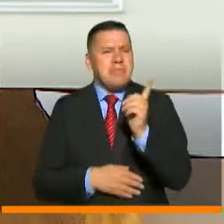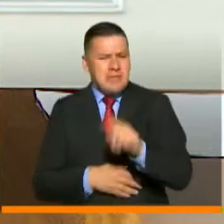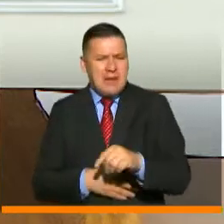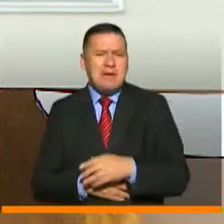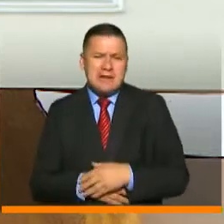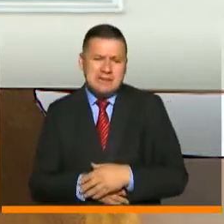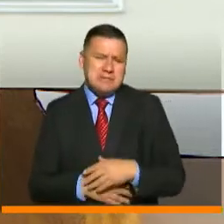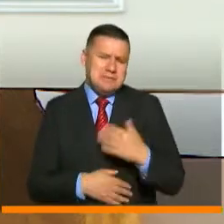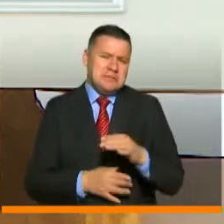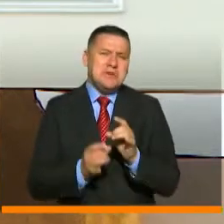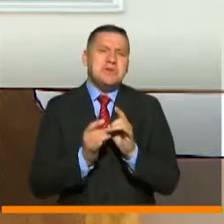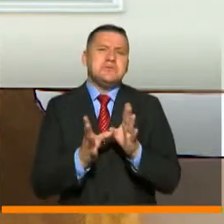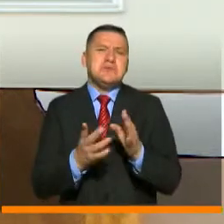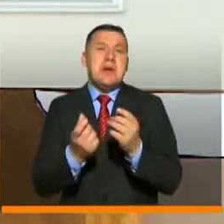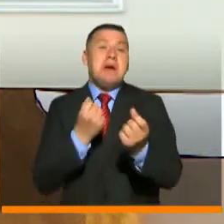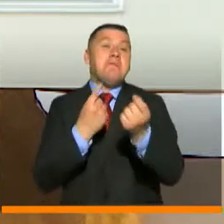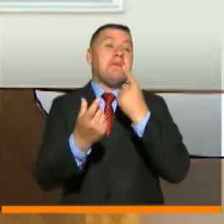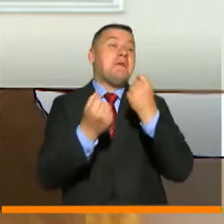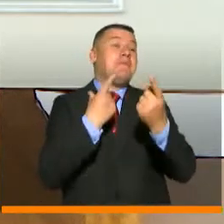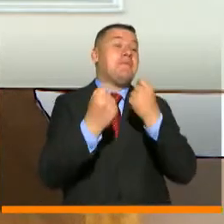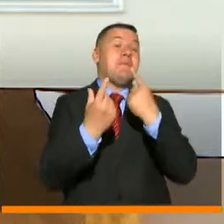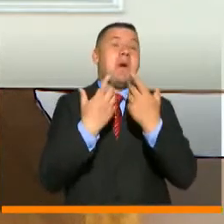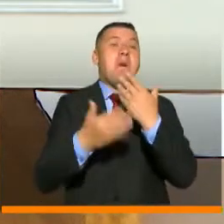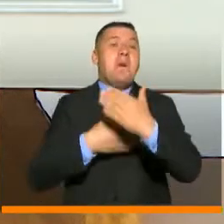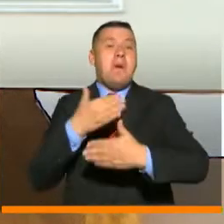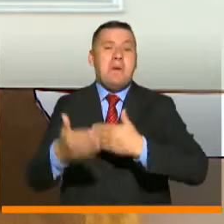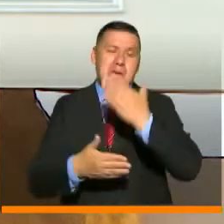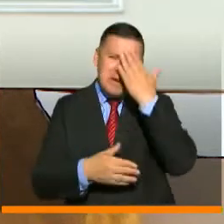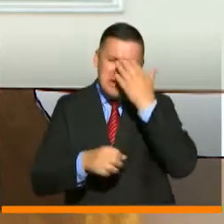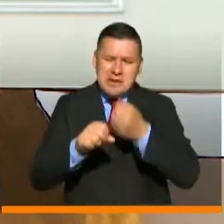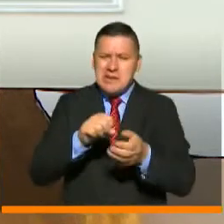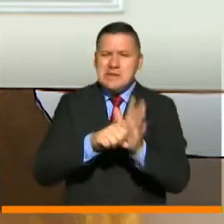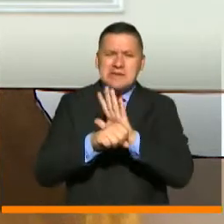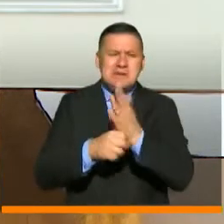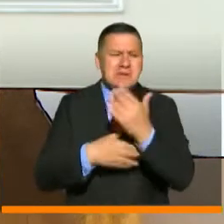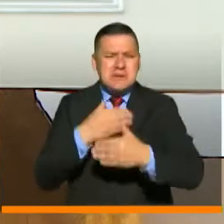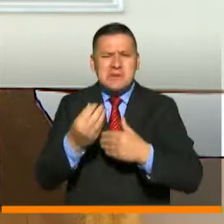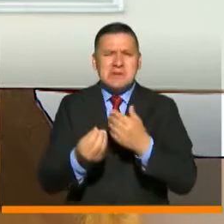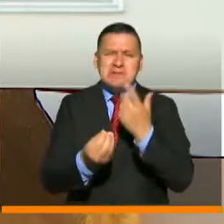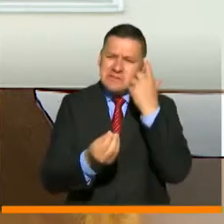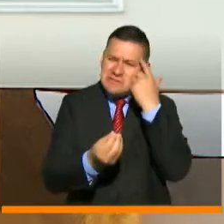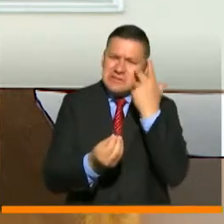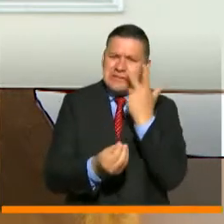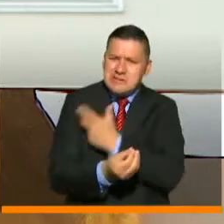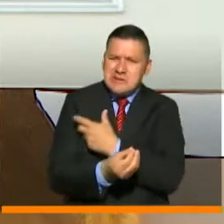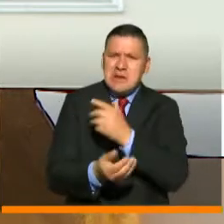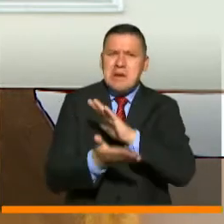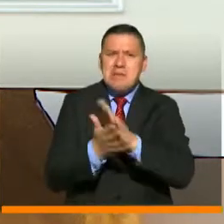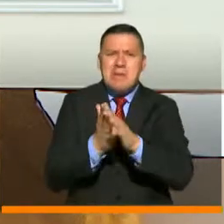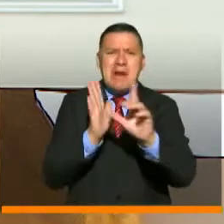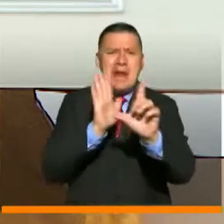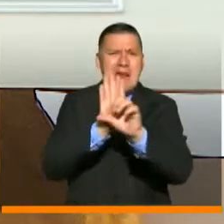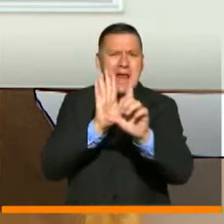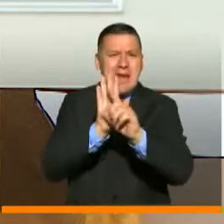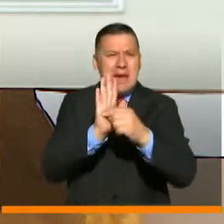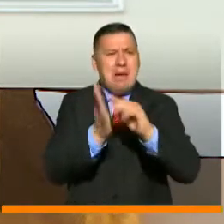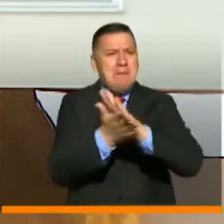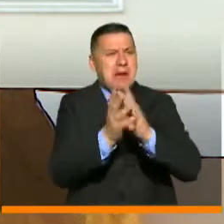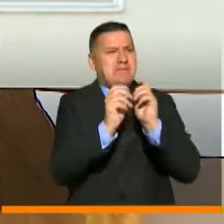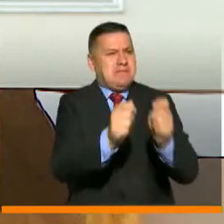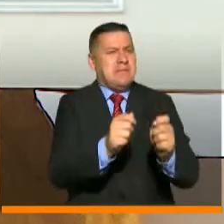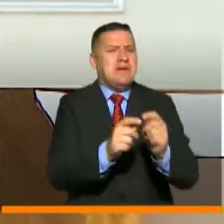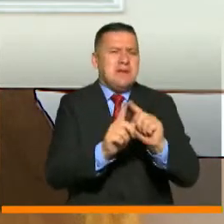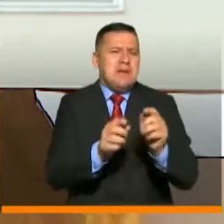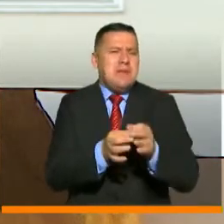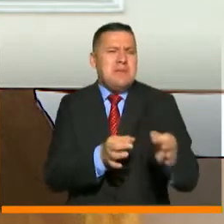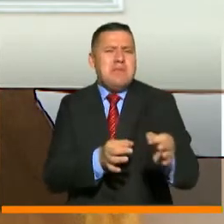con toda suerte de preguntas de cómo sigue avanzando en medio de la pandemia la política de paz con legalidad esta política está llegando a